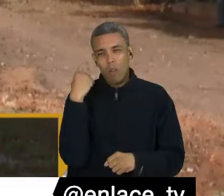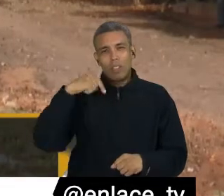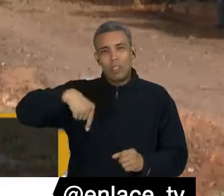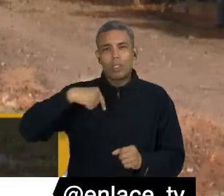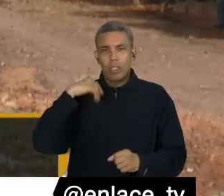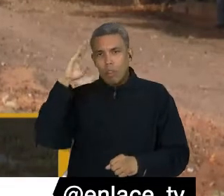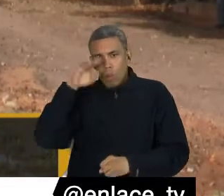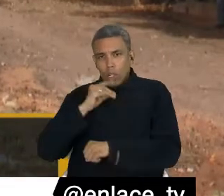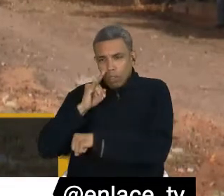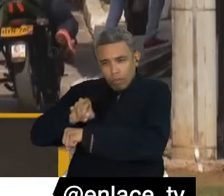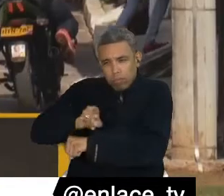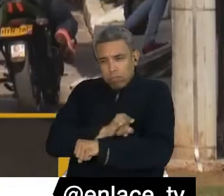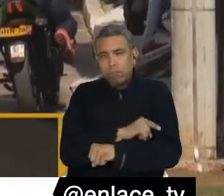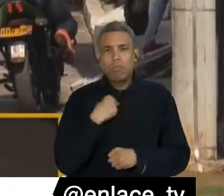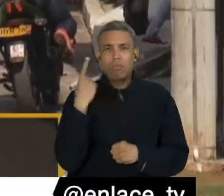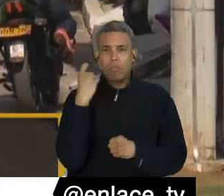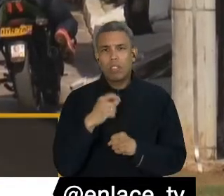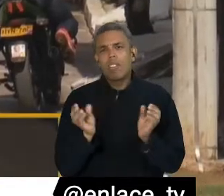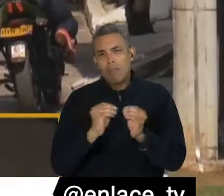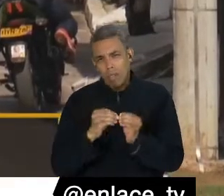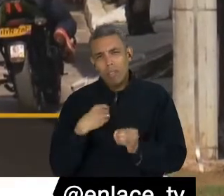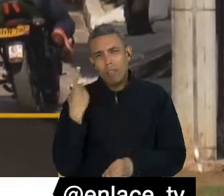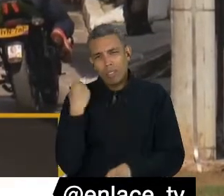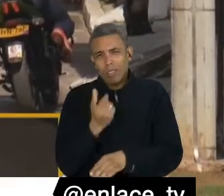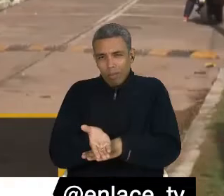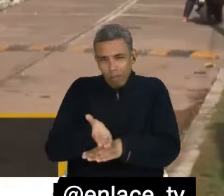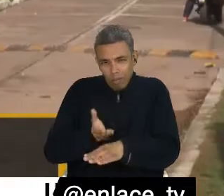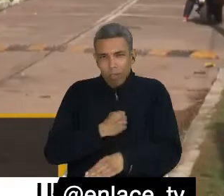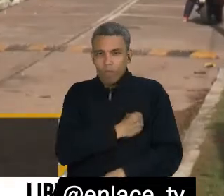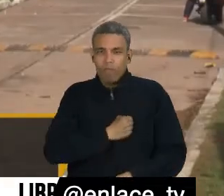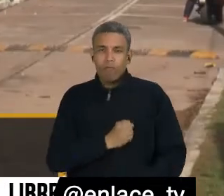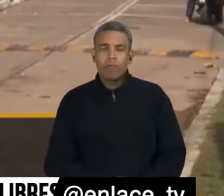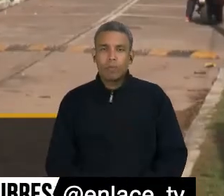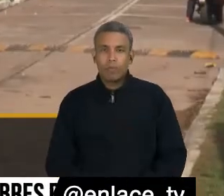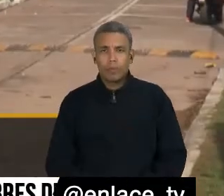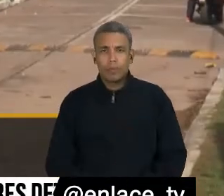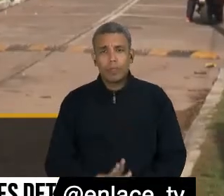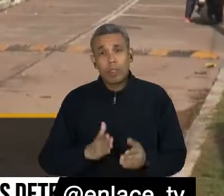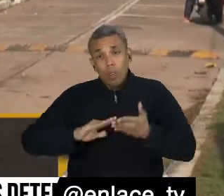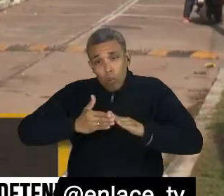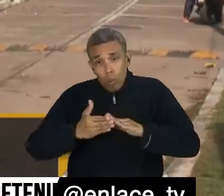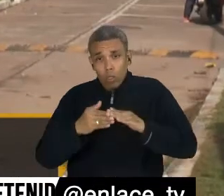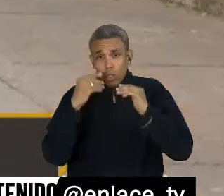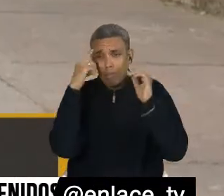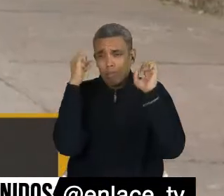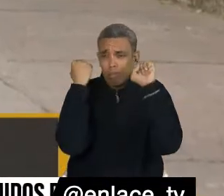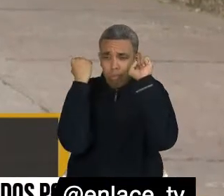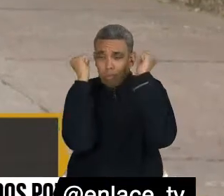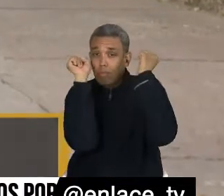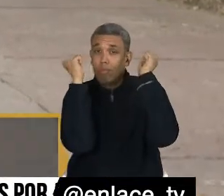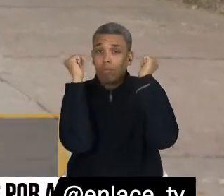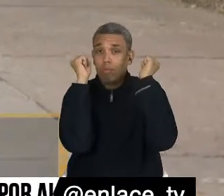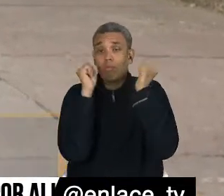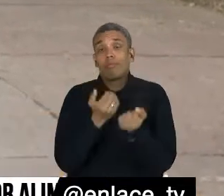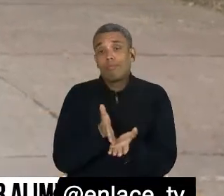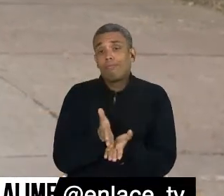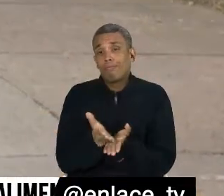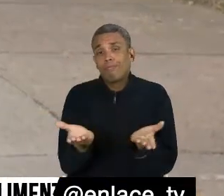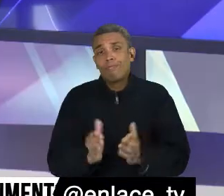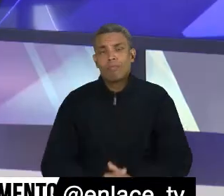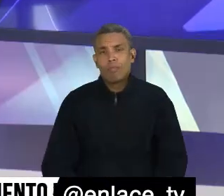líderes de la Comuna 3 piden a las autoridades competentes tomar cartas en el asunto para evitar que sus barrios sigan convirtiéndose en focos de